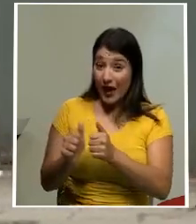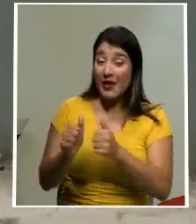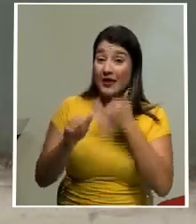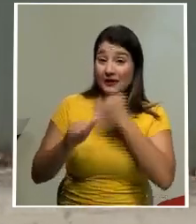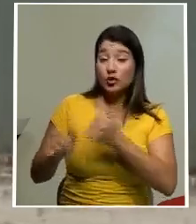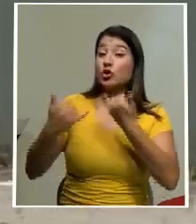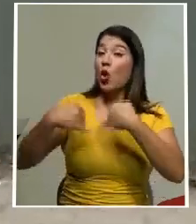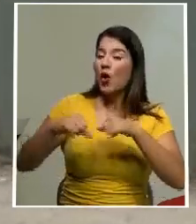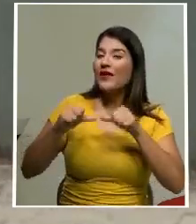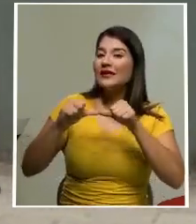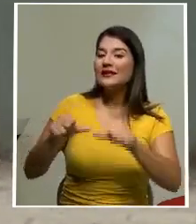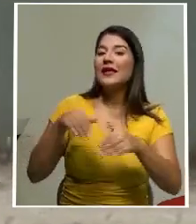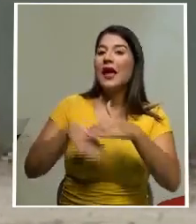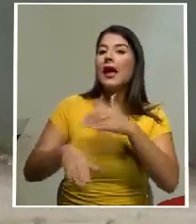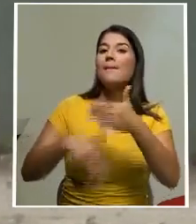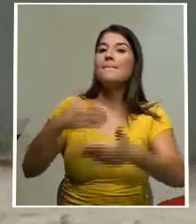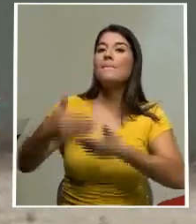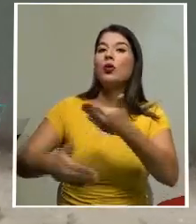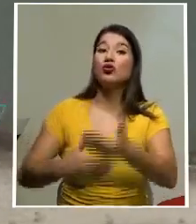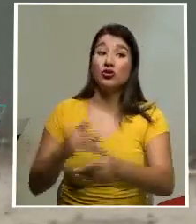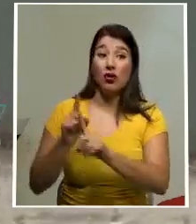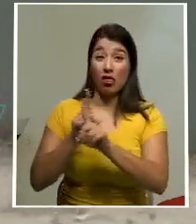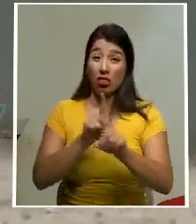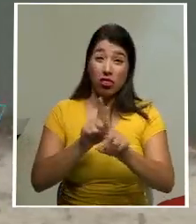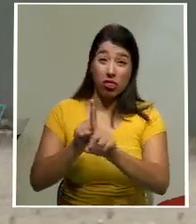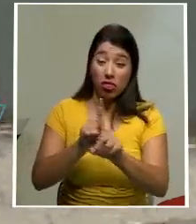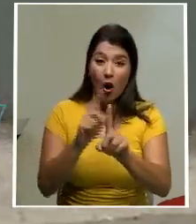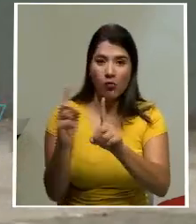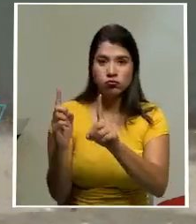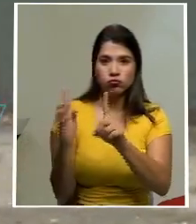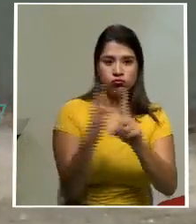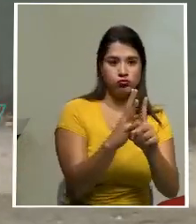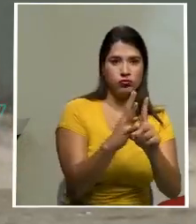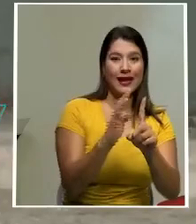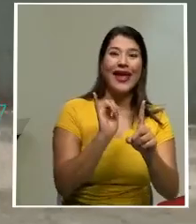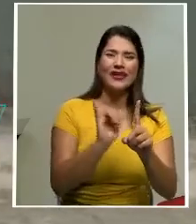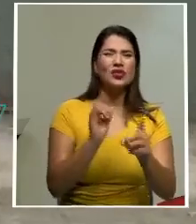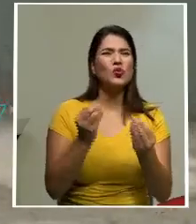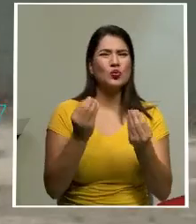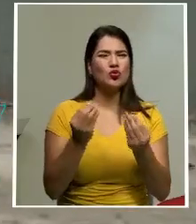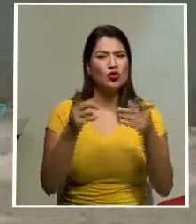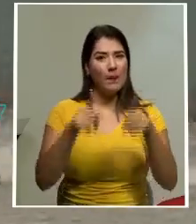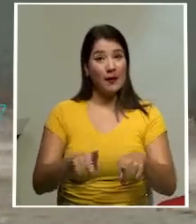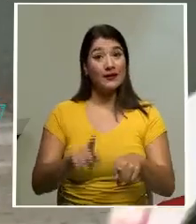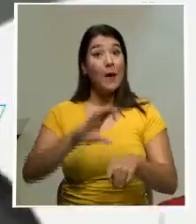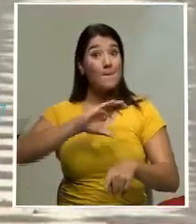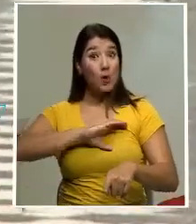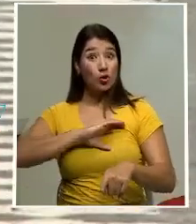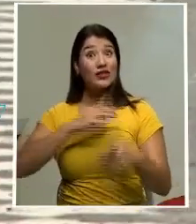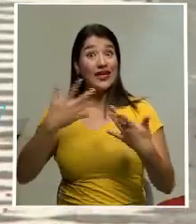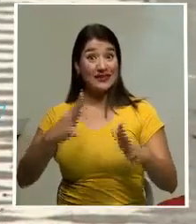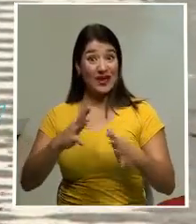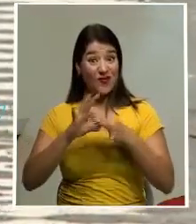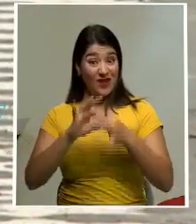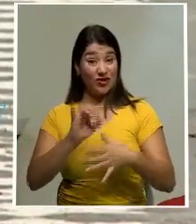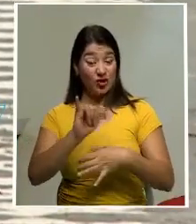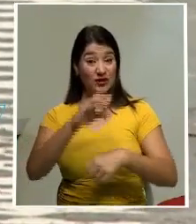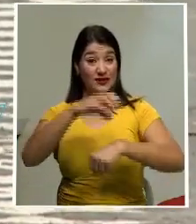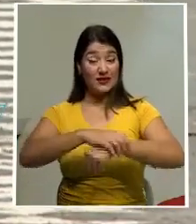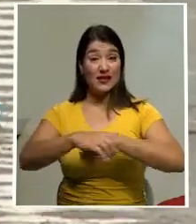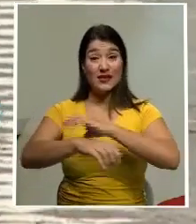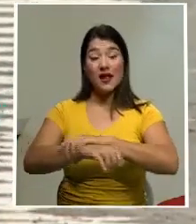La persecución y el acorralamiento son los hechos que se presentan más. Solo por este tipo de casos la policía detuvo a 51 hombres, 27